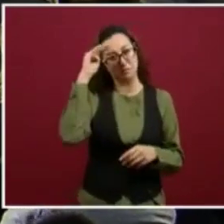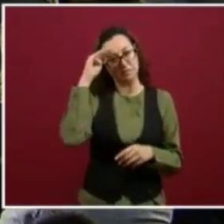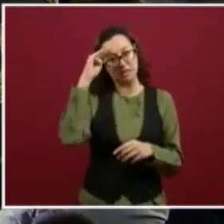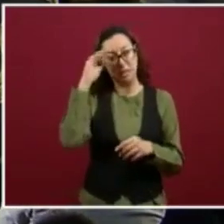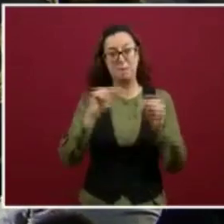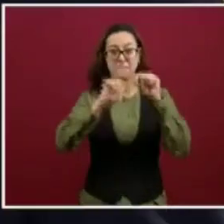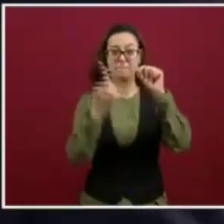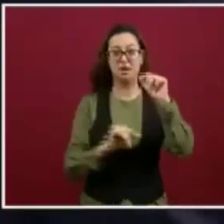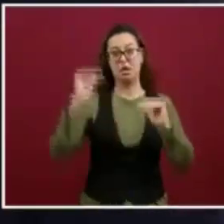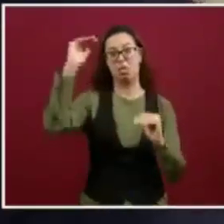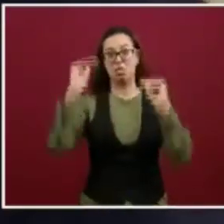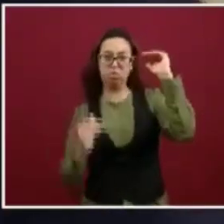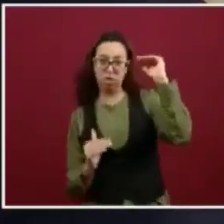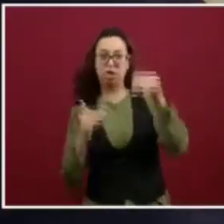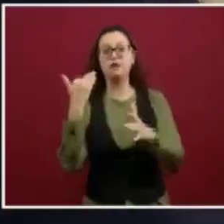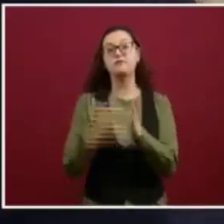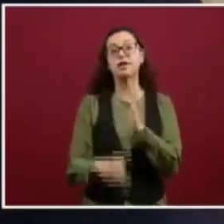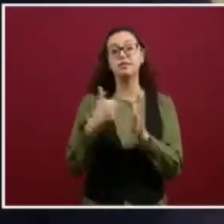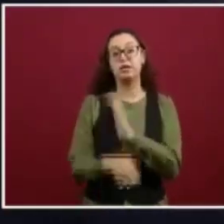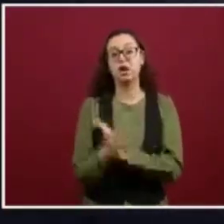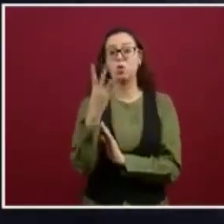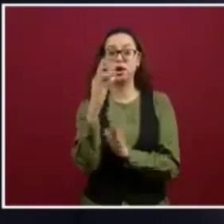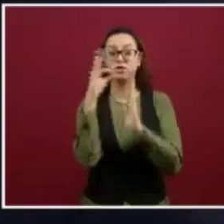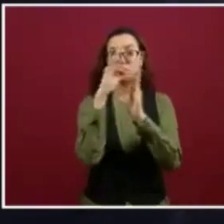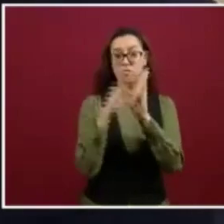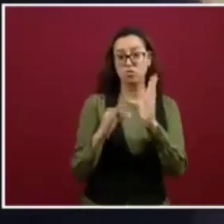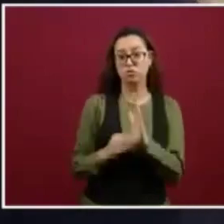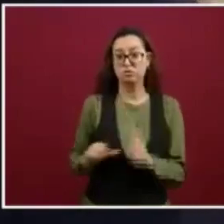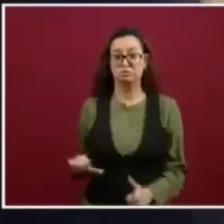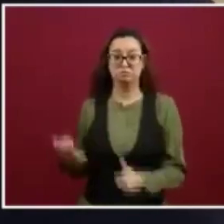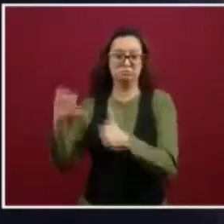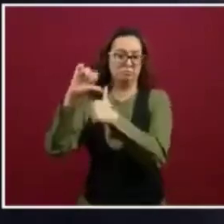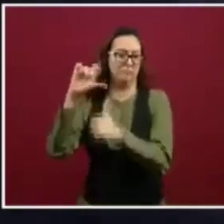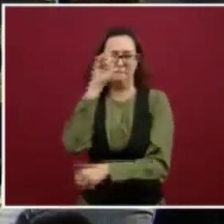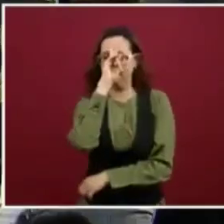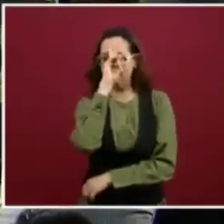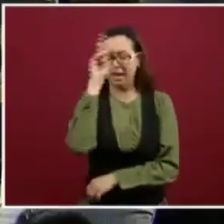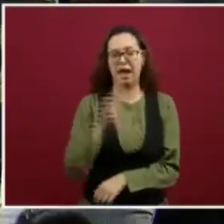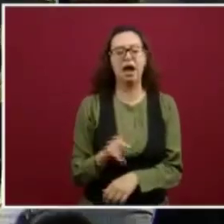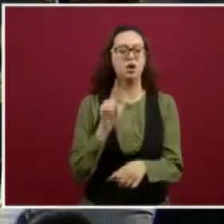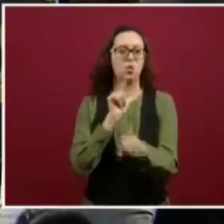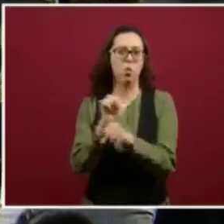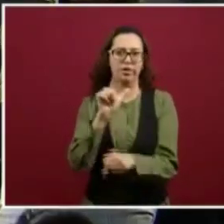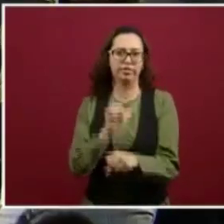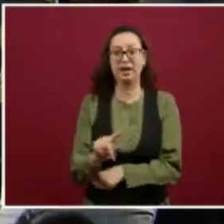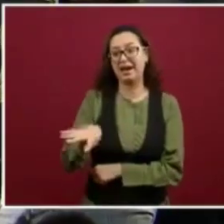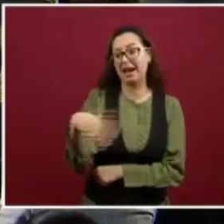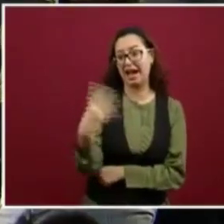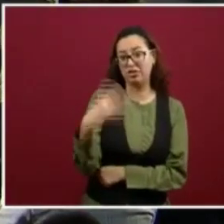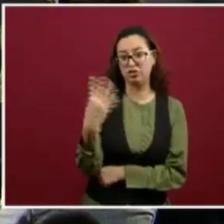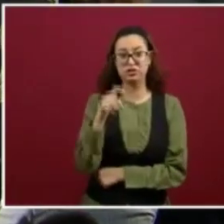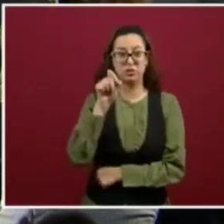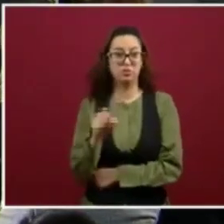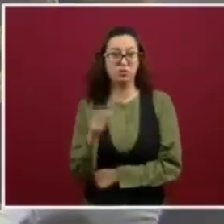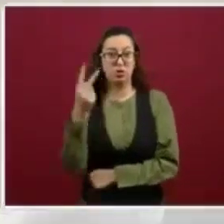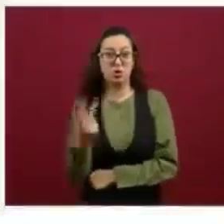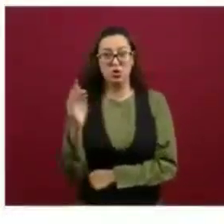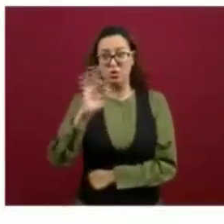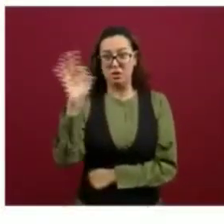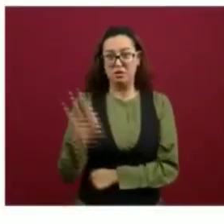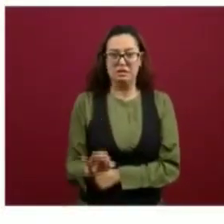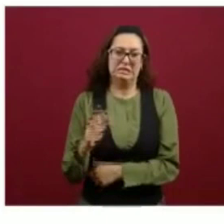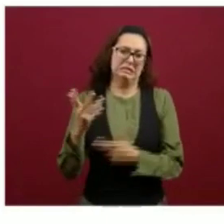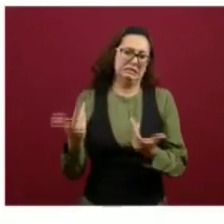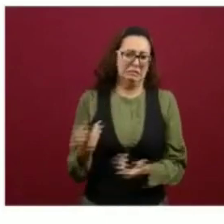nos faltan 4 puntos en México. Y en los otros países, bueno, ni se diga el caso de Guatemala, que está en 14,2%. Entonces